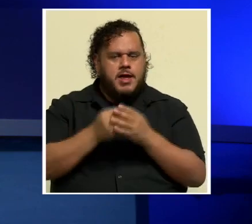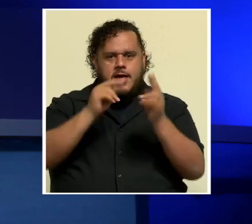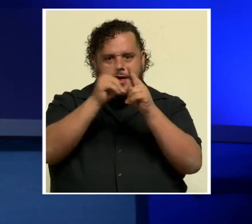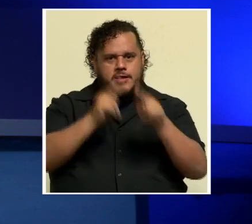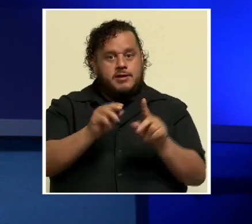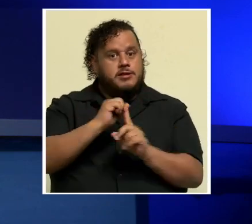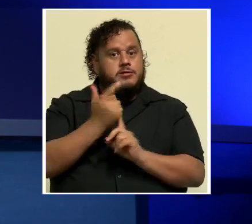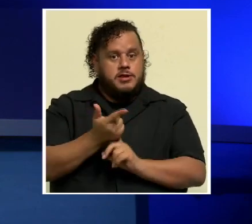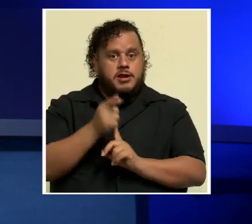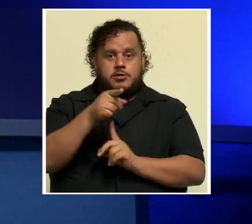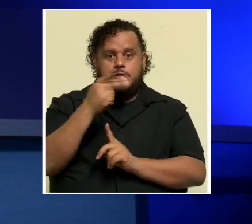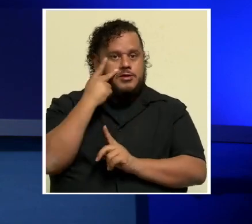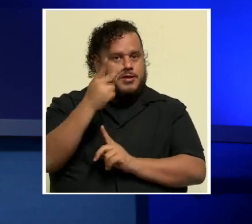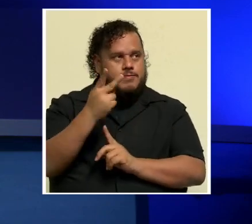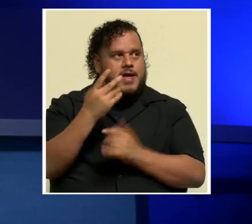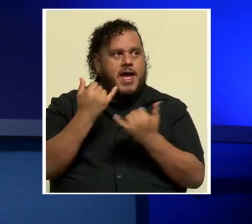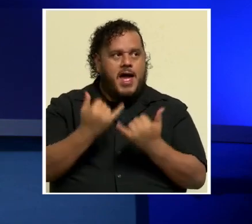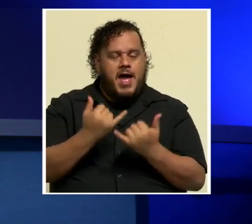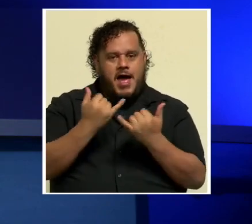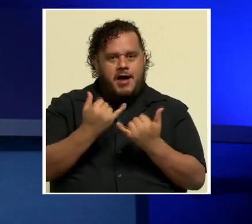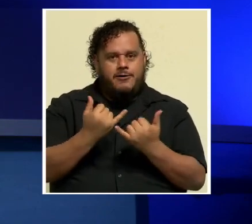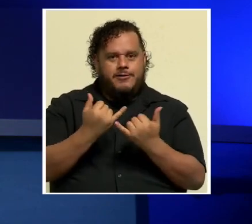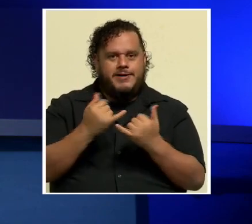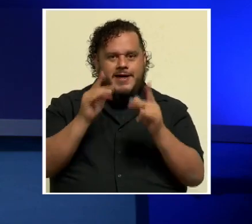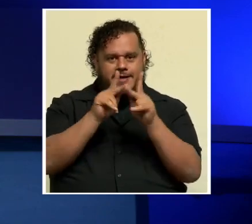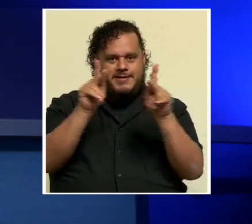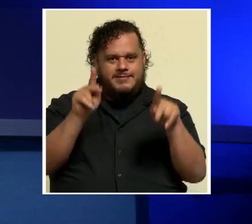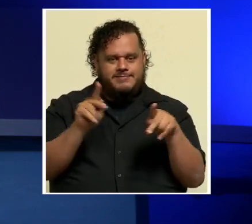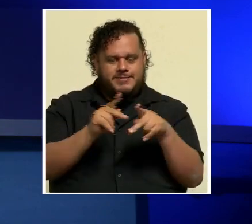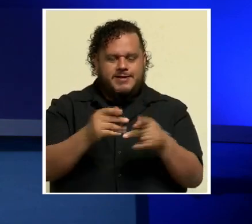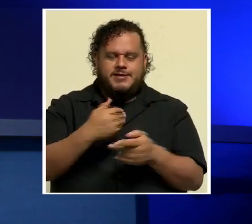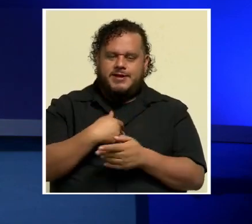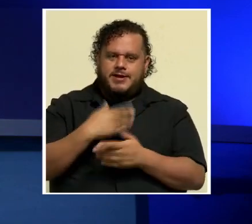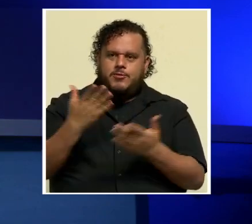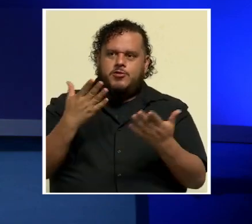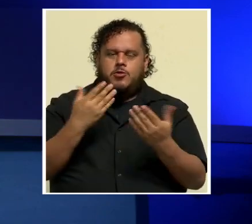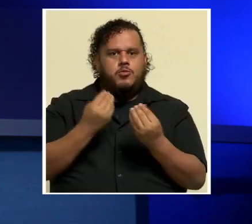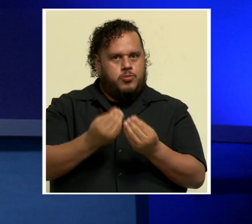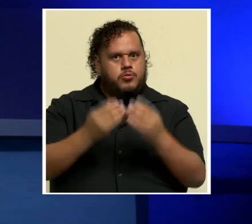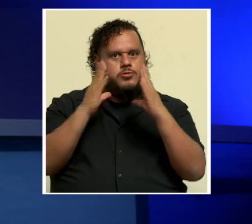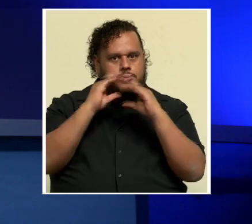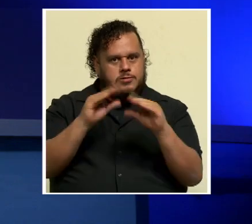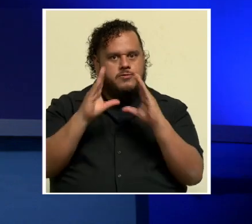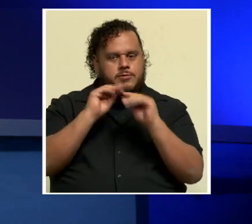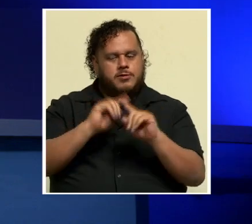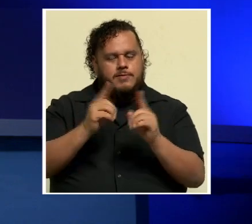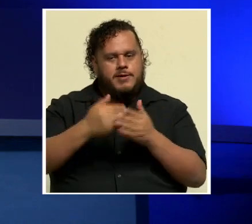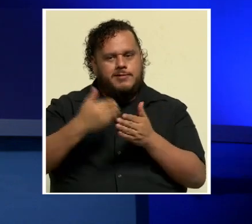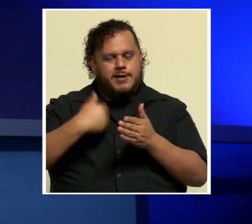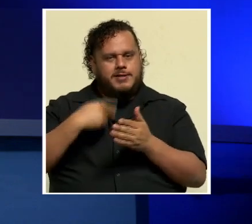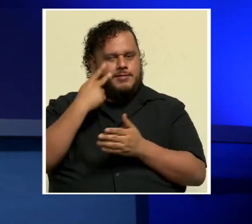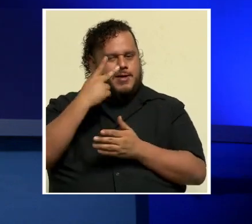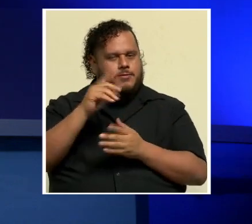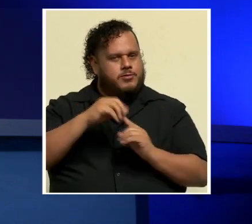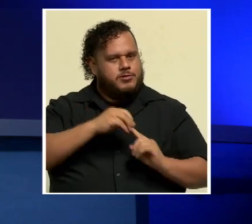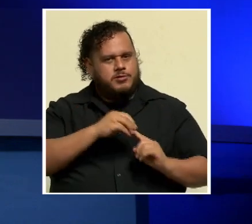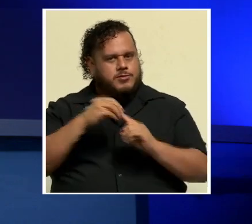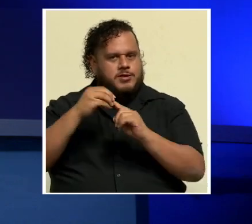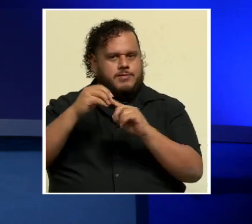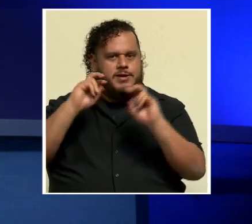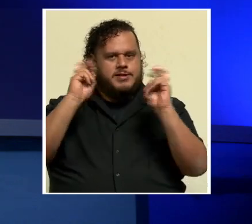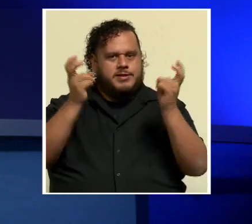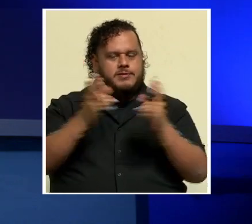sociales que usted observa en este momento en pantalla. Tenemos una agenda cargada de información, pero antes los invito a ver nuestros